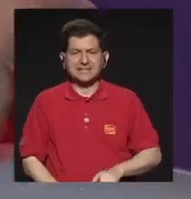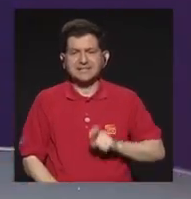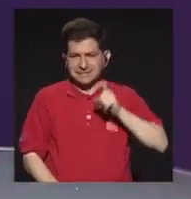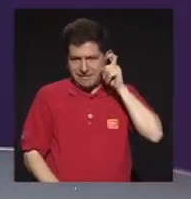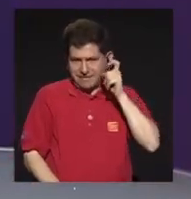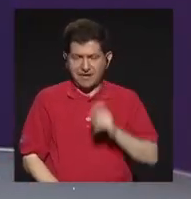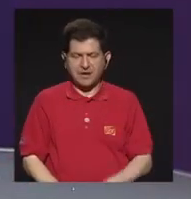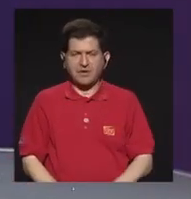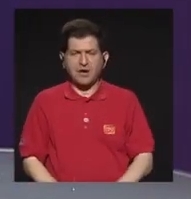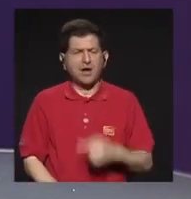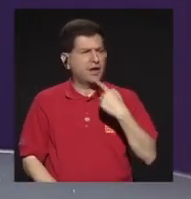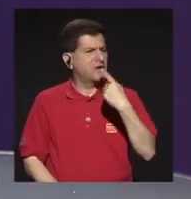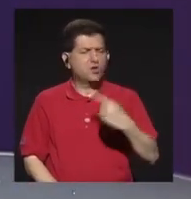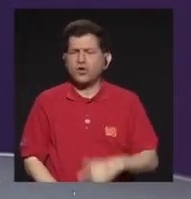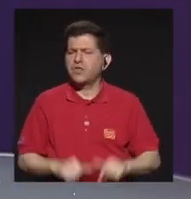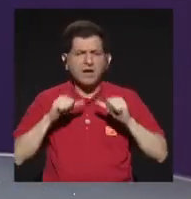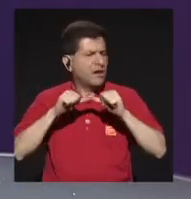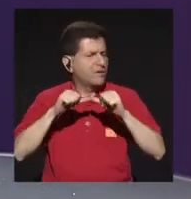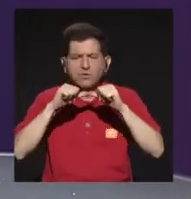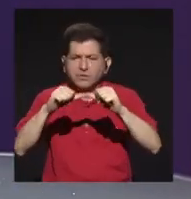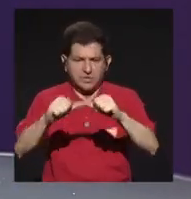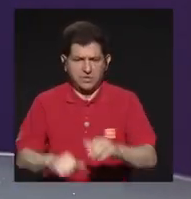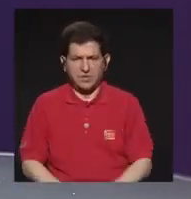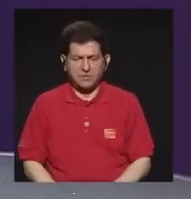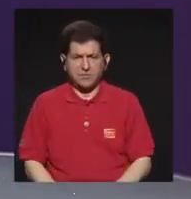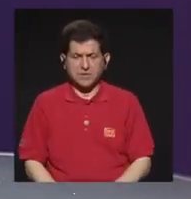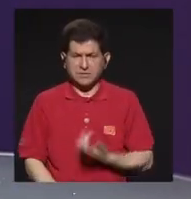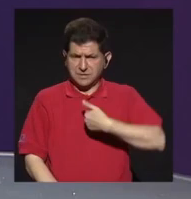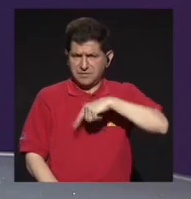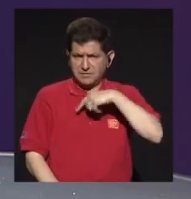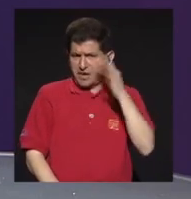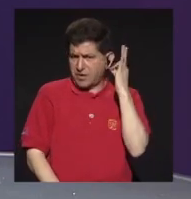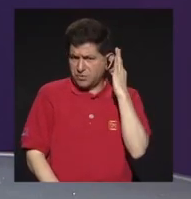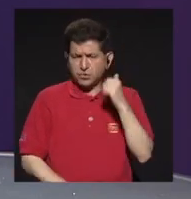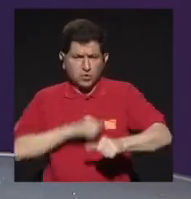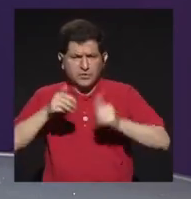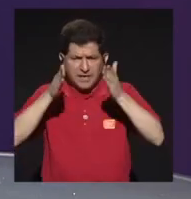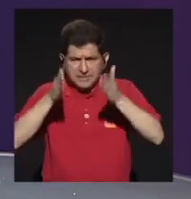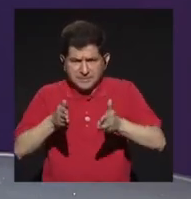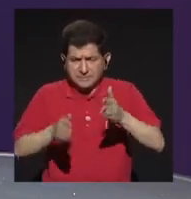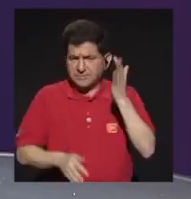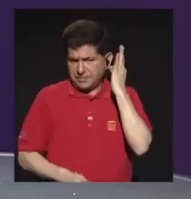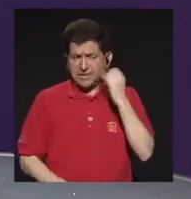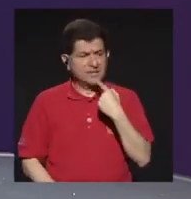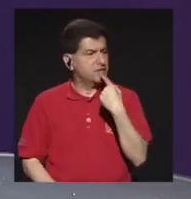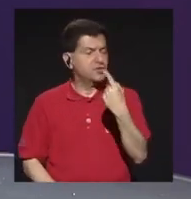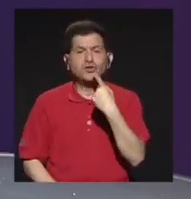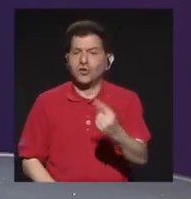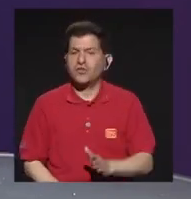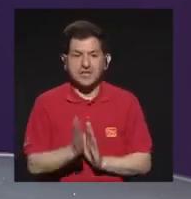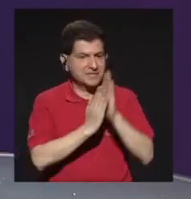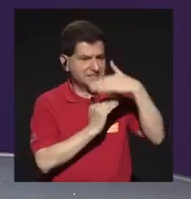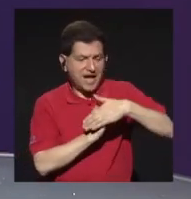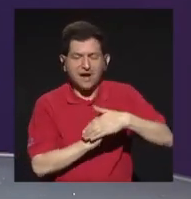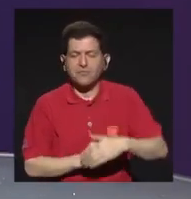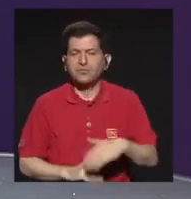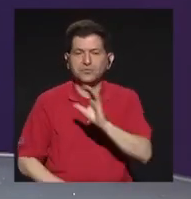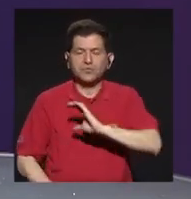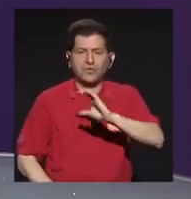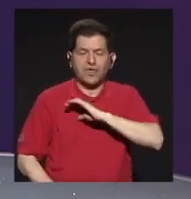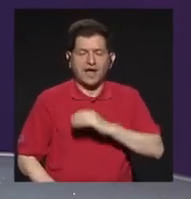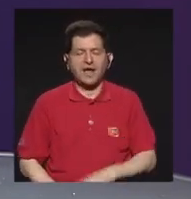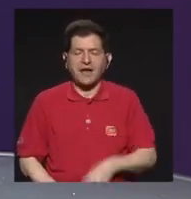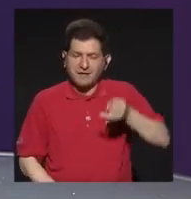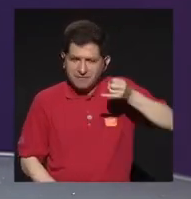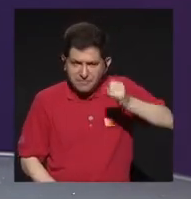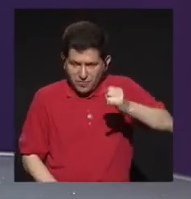serial porque el término serial para las feministas no nos dice la el abuso de la sexualidad que se hace